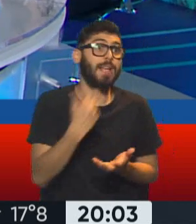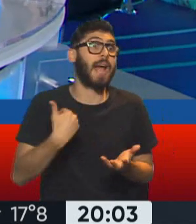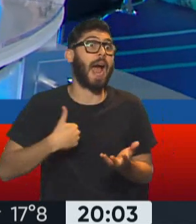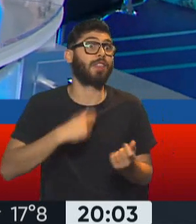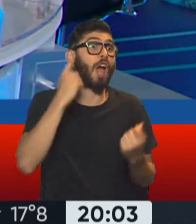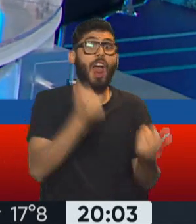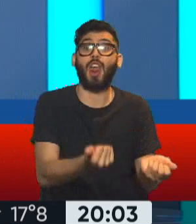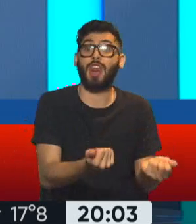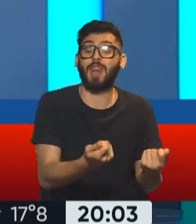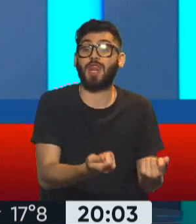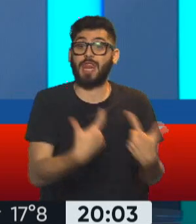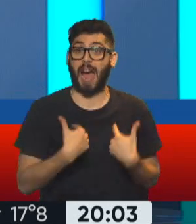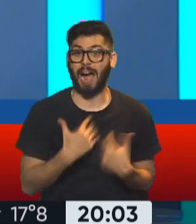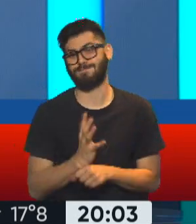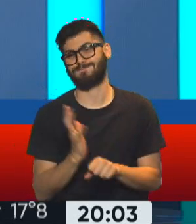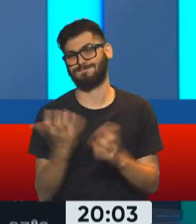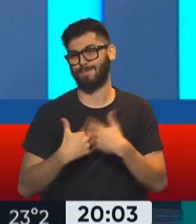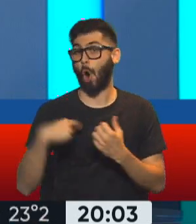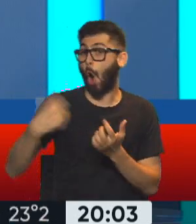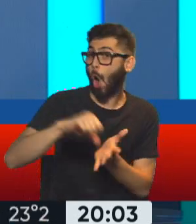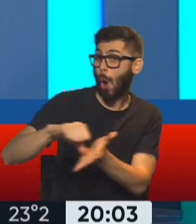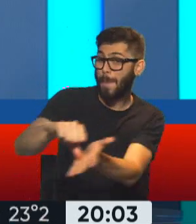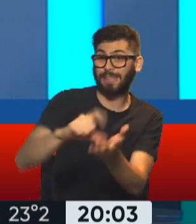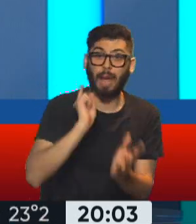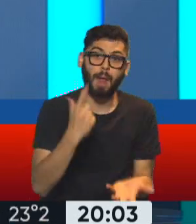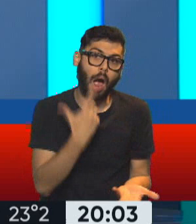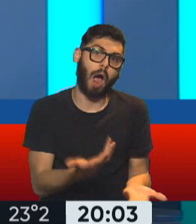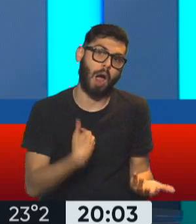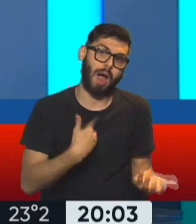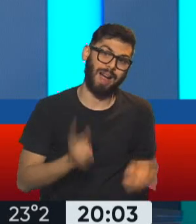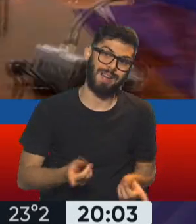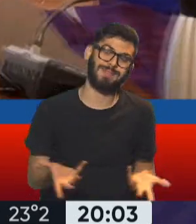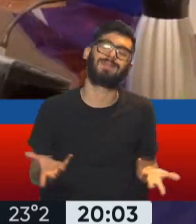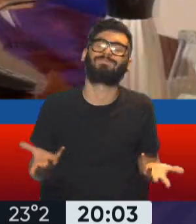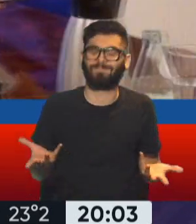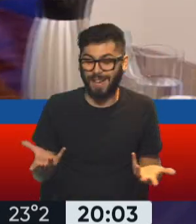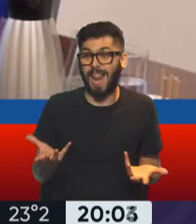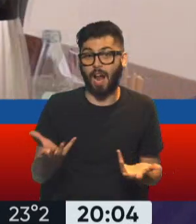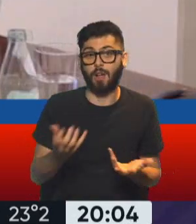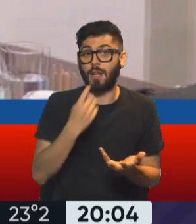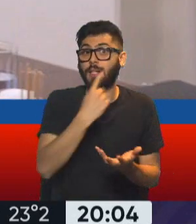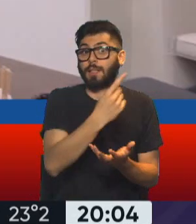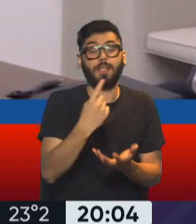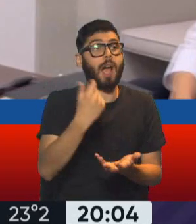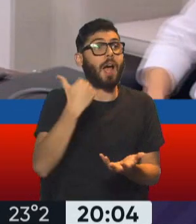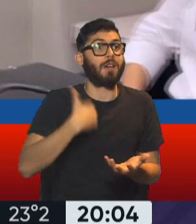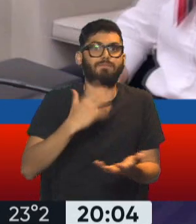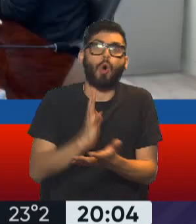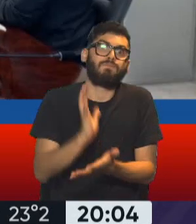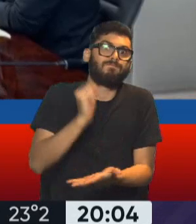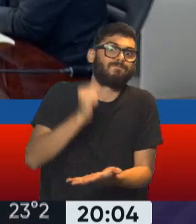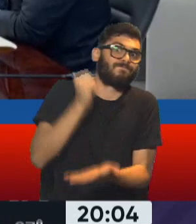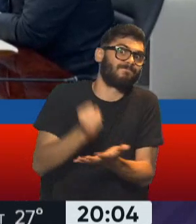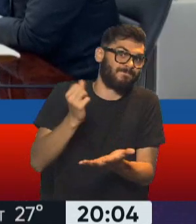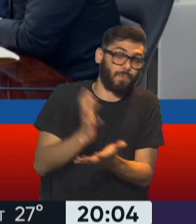¿no? Exactamente, digamos, Argentina, en caso de poder concretar los pedidos que realmente está solicitando, marcaría un precedente. Es un antes y un después,